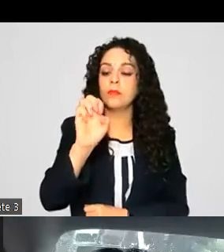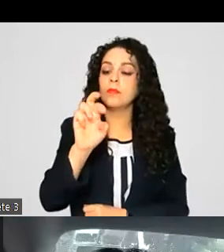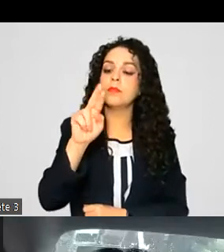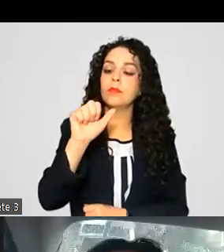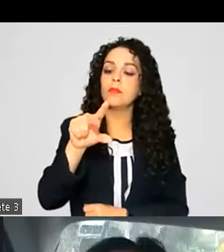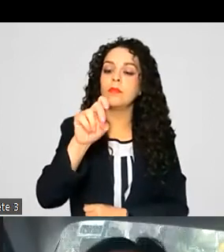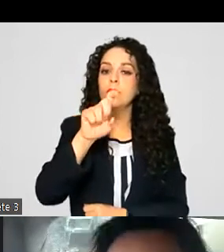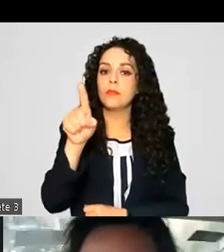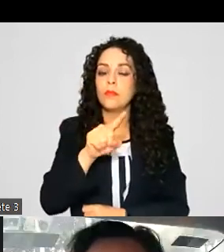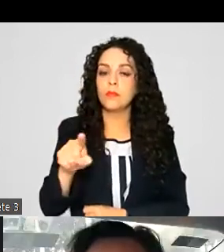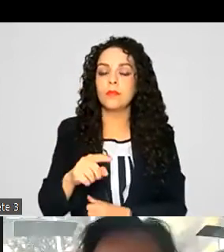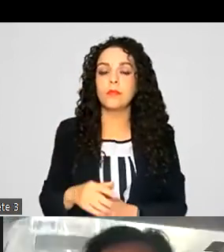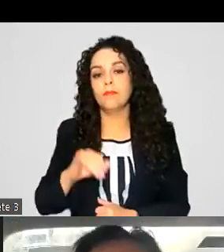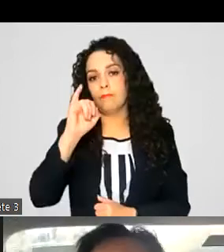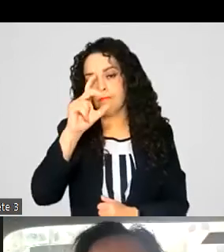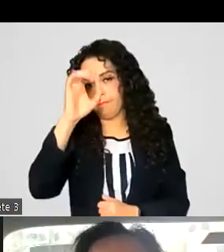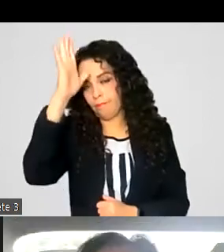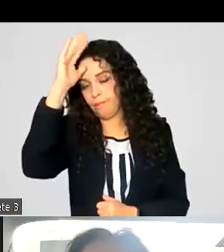Mónica Fernández, a favor